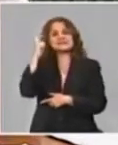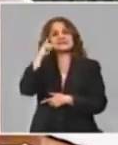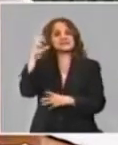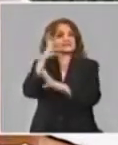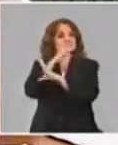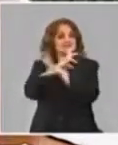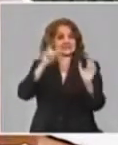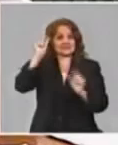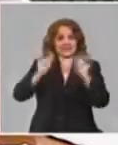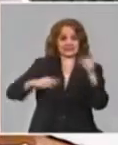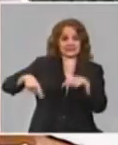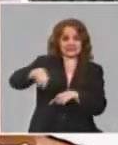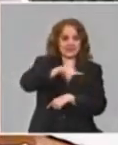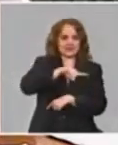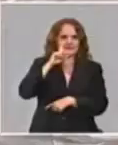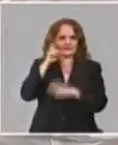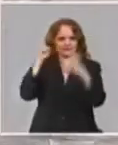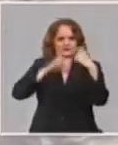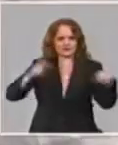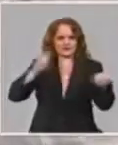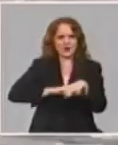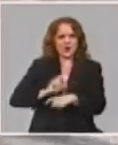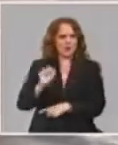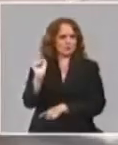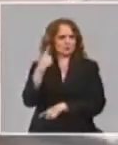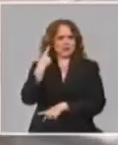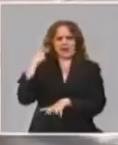científicos, profesionales, que no son solos, que no están solos aquí en la hora. No, no,